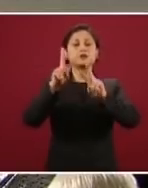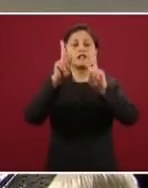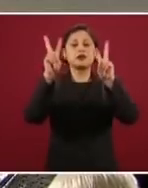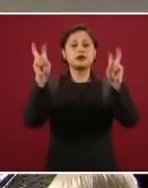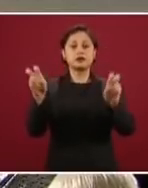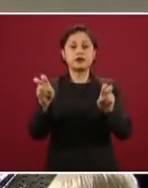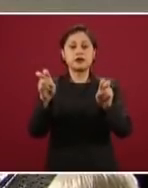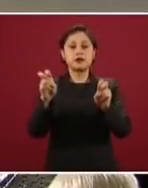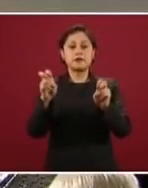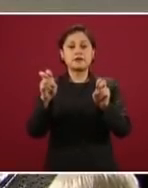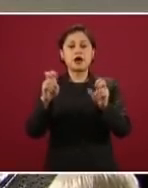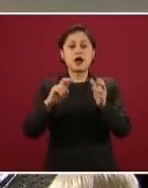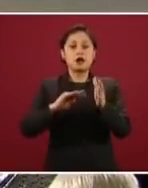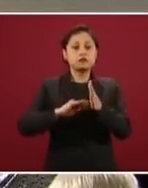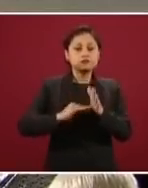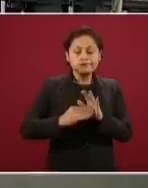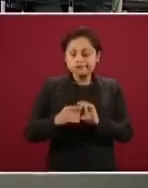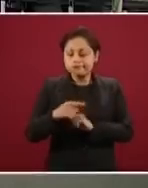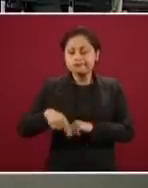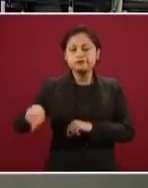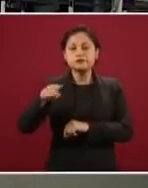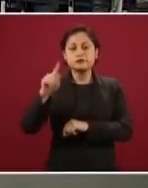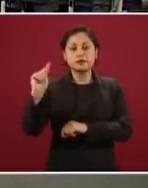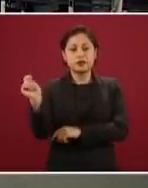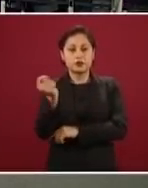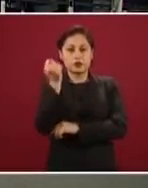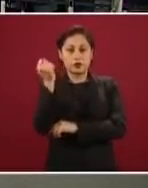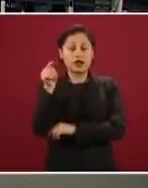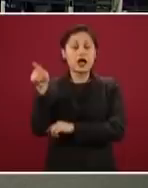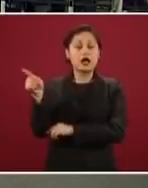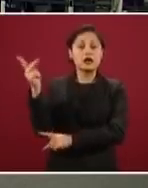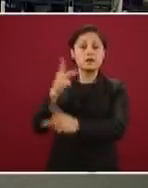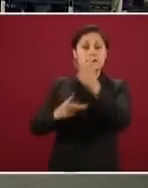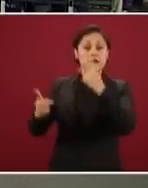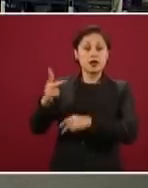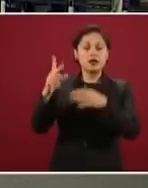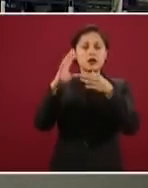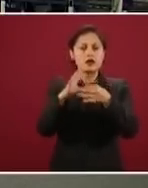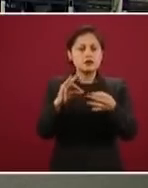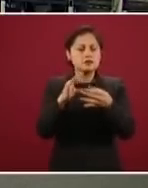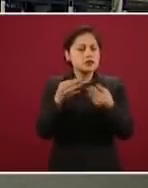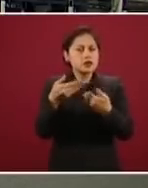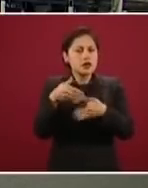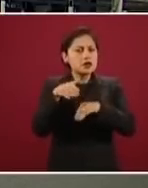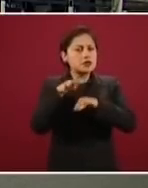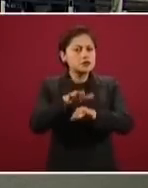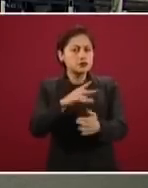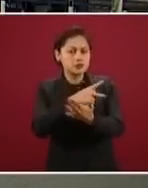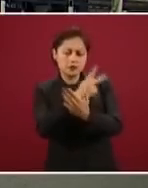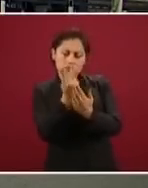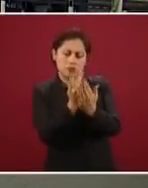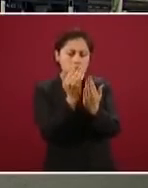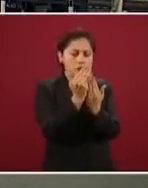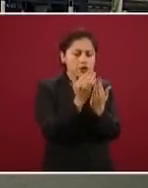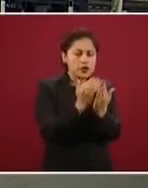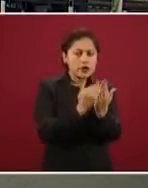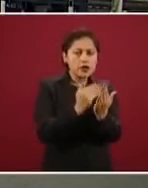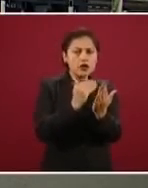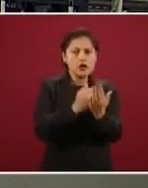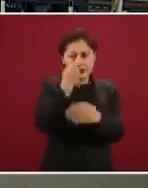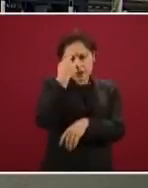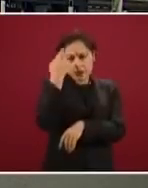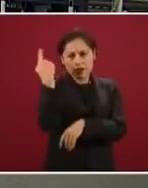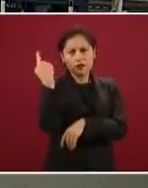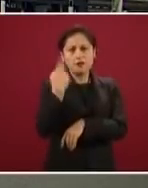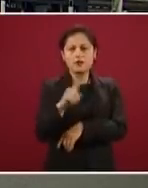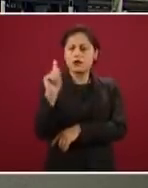dé una introducción de en qué consiste este plan de desarrollo tecnológico